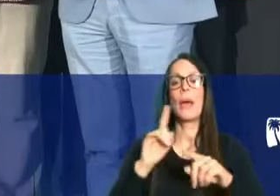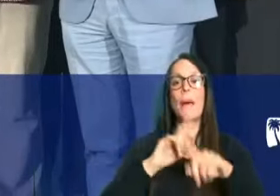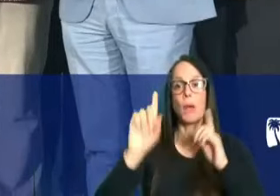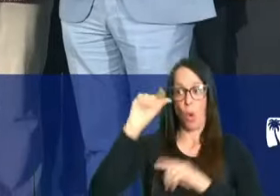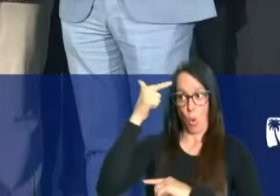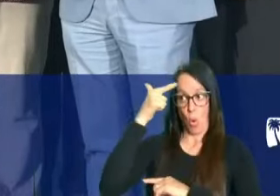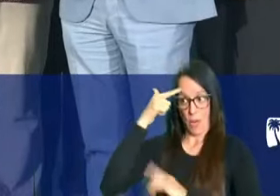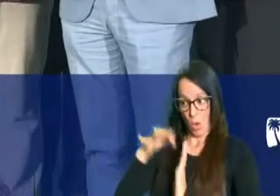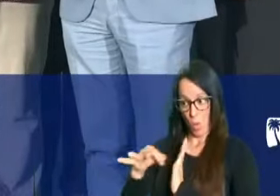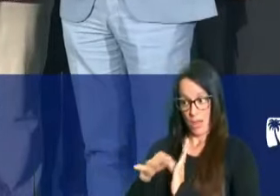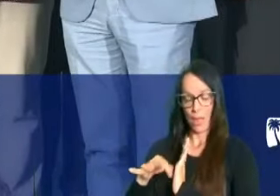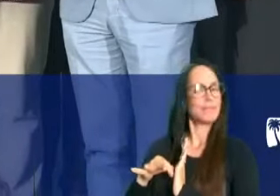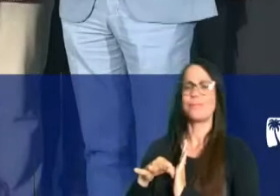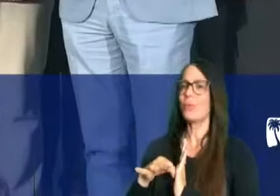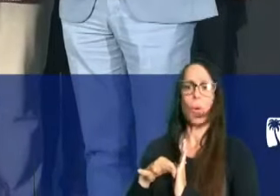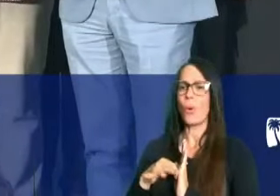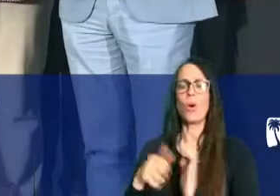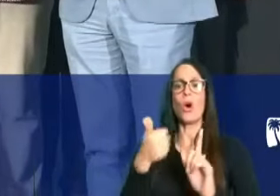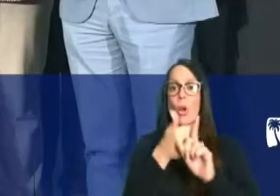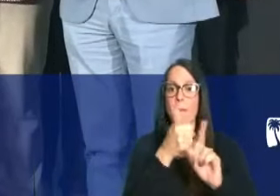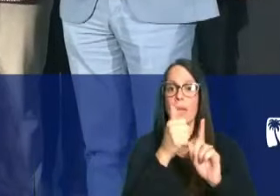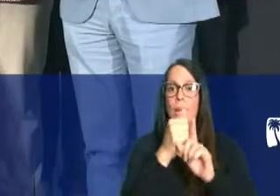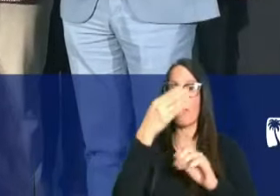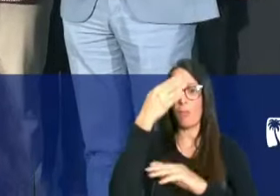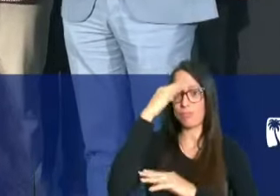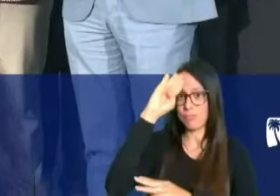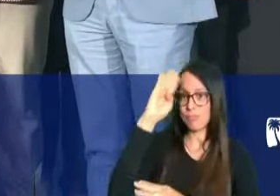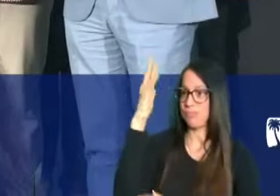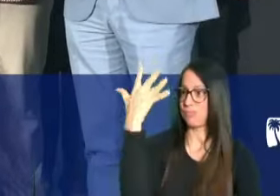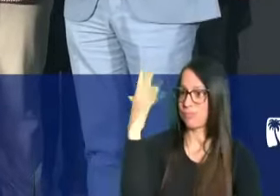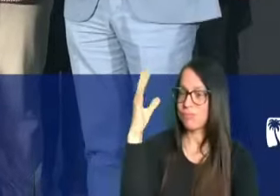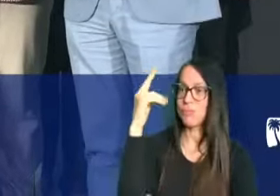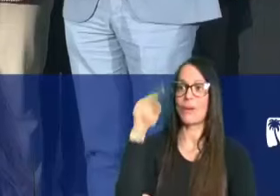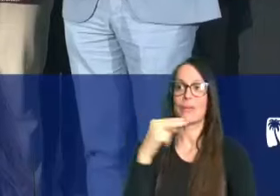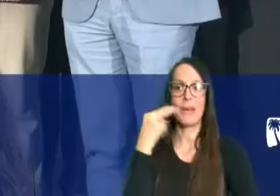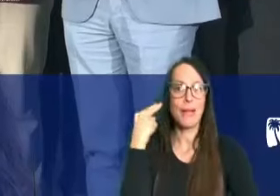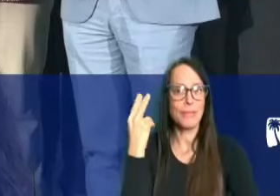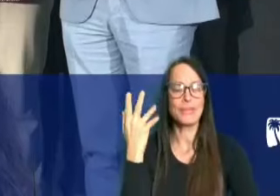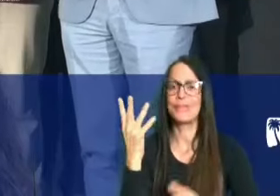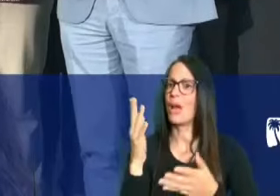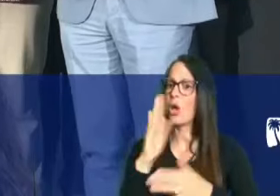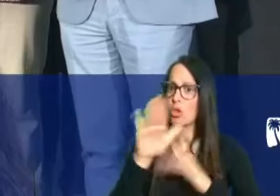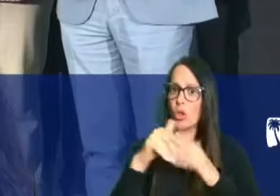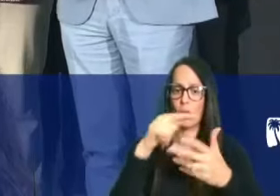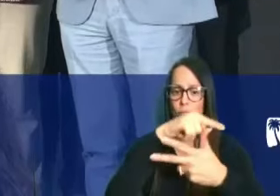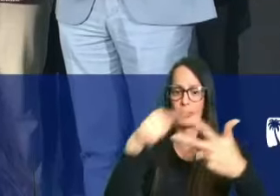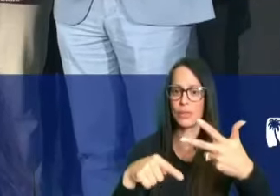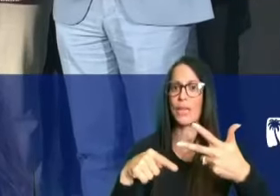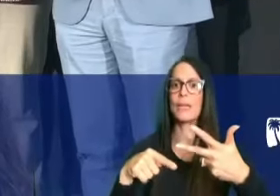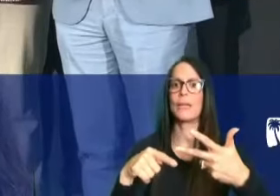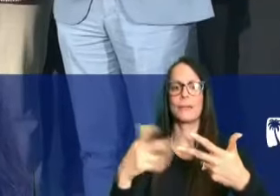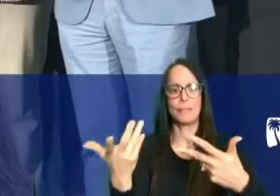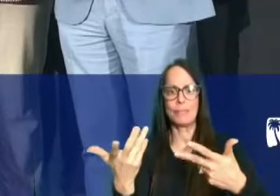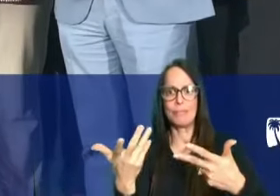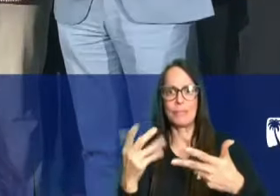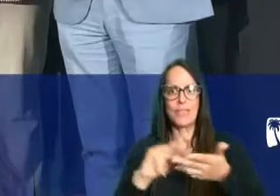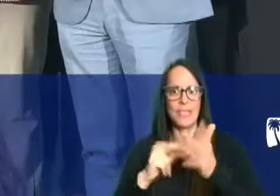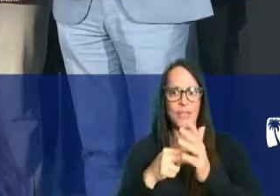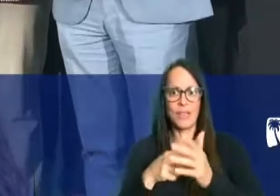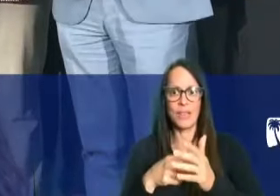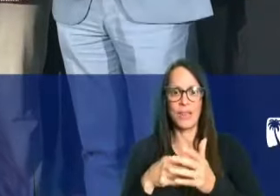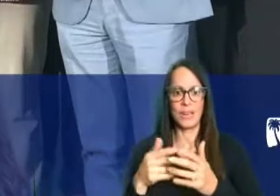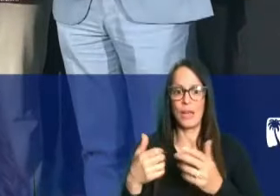cuentan los partidos políticos y yo no creo que el partido popular le deje pasar un al pnp ni el pnp ninguna el pib y el y el pib